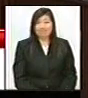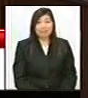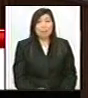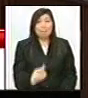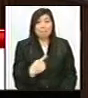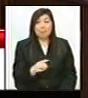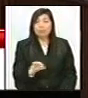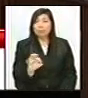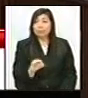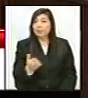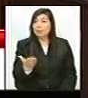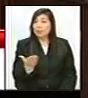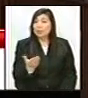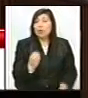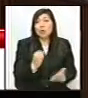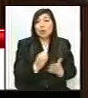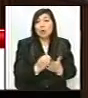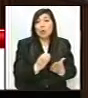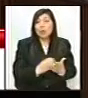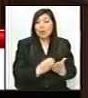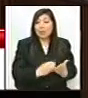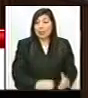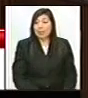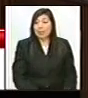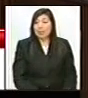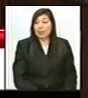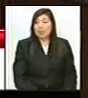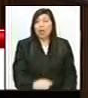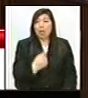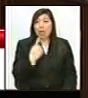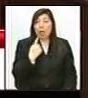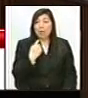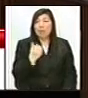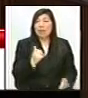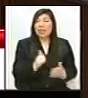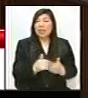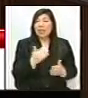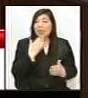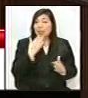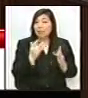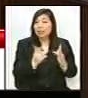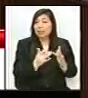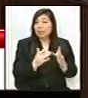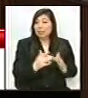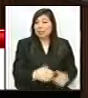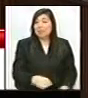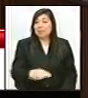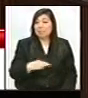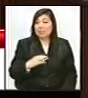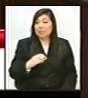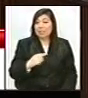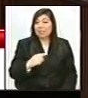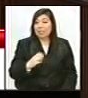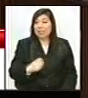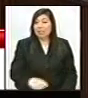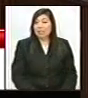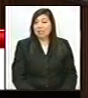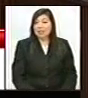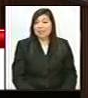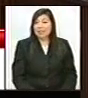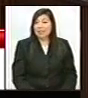por haber solicitado la contratación, se dice, de un señor a quien se le identifica como un Michael. Sin